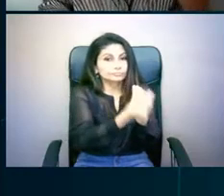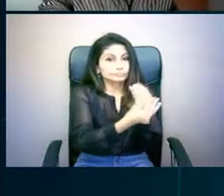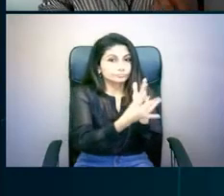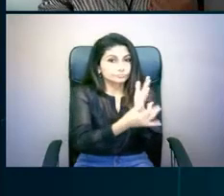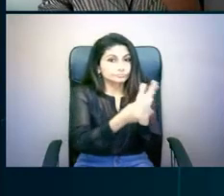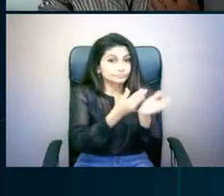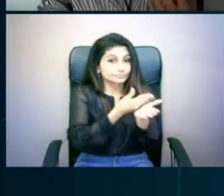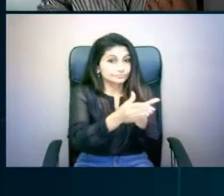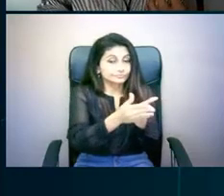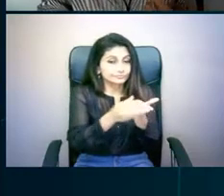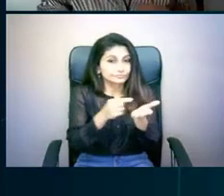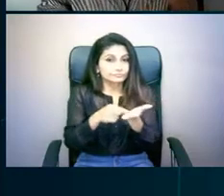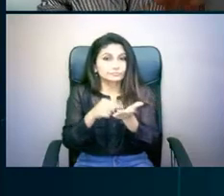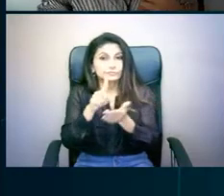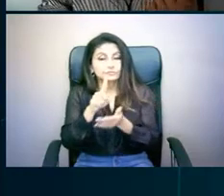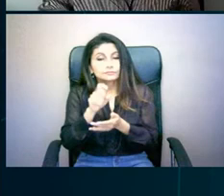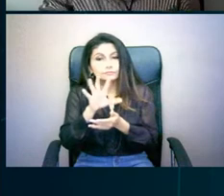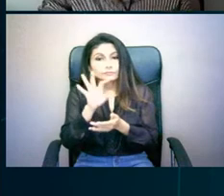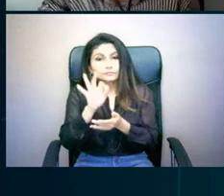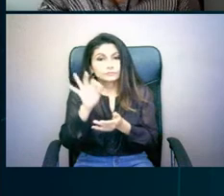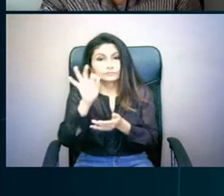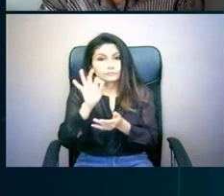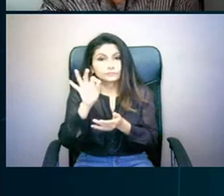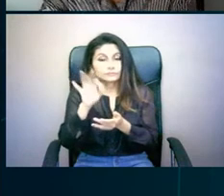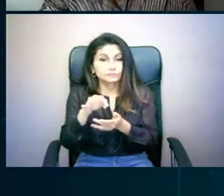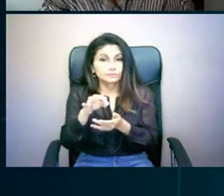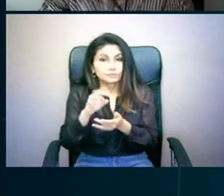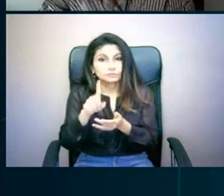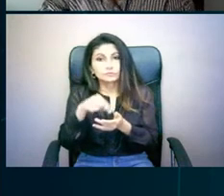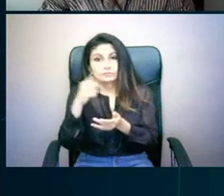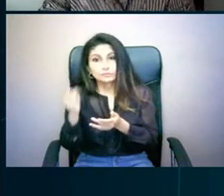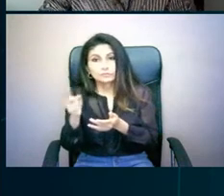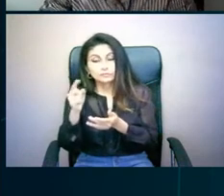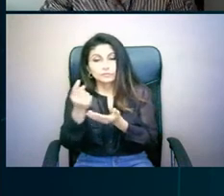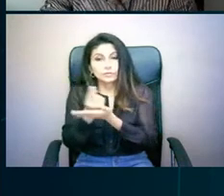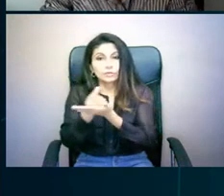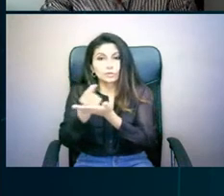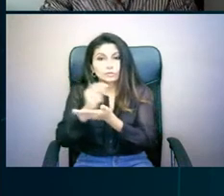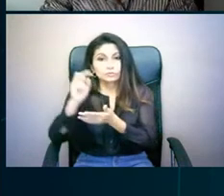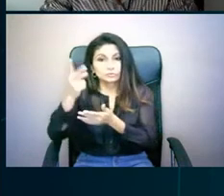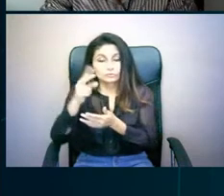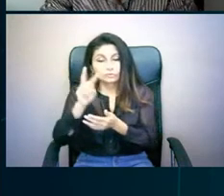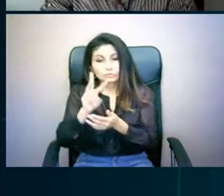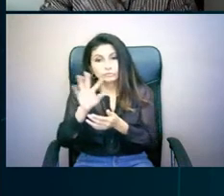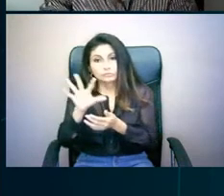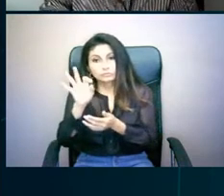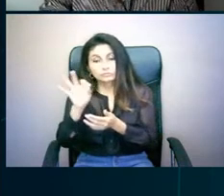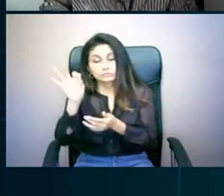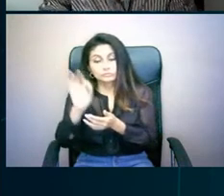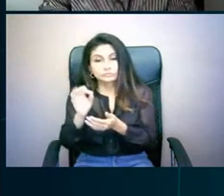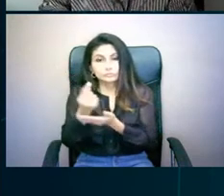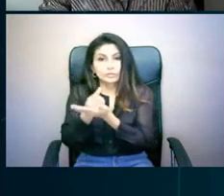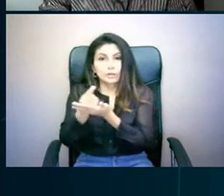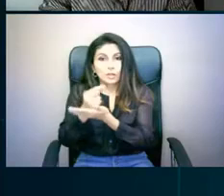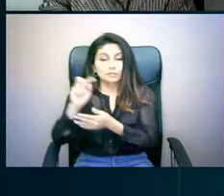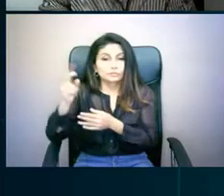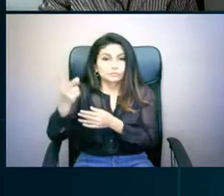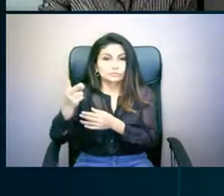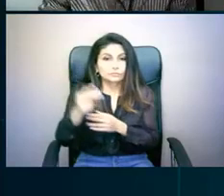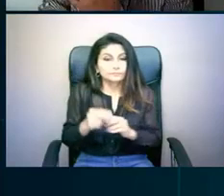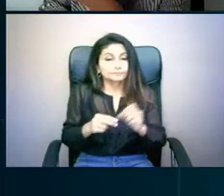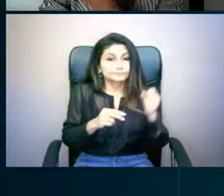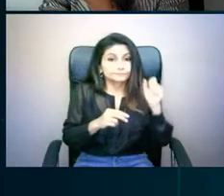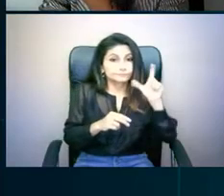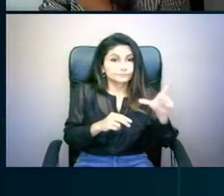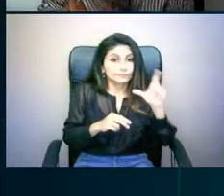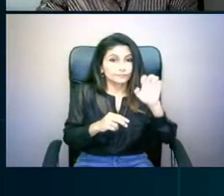sustracción extra del hexano a través de la aireación mecánica y el 35% del lodo secundario. En el tercer ensayo,